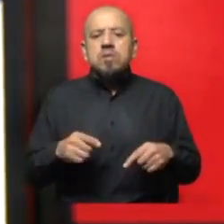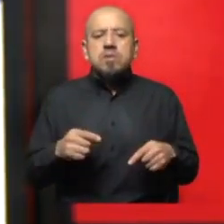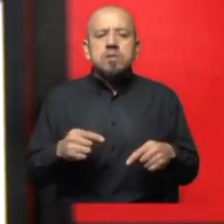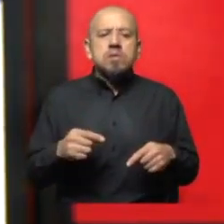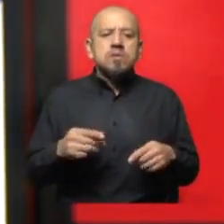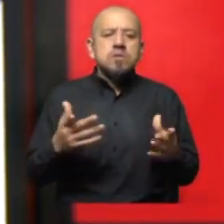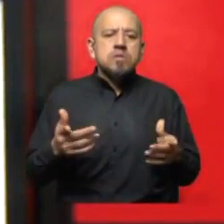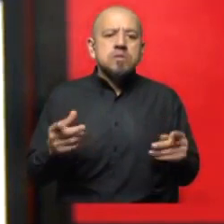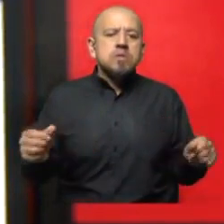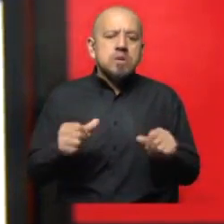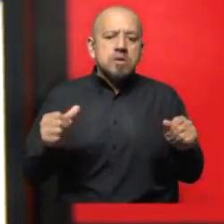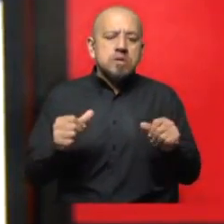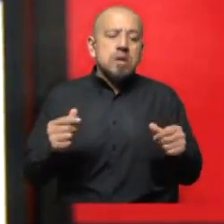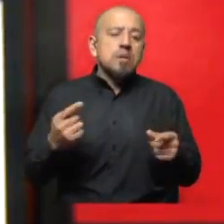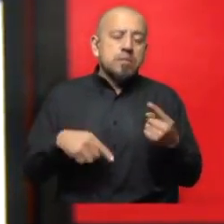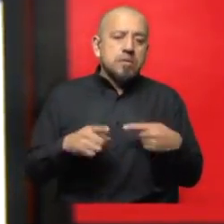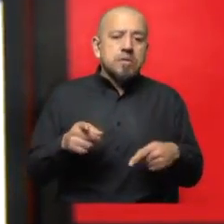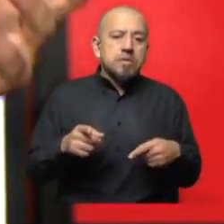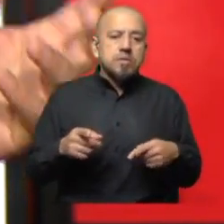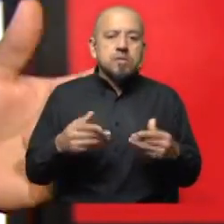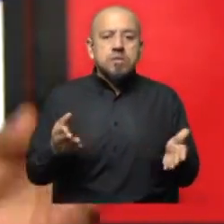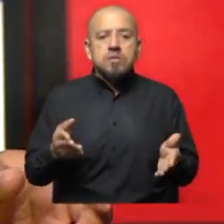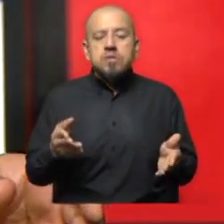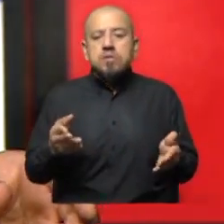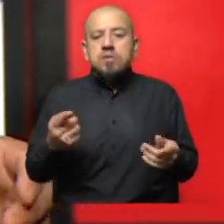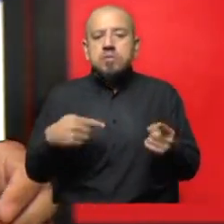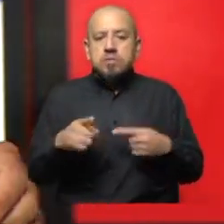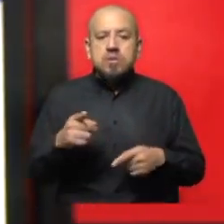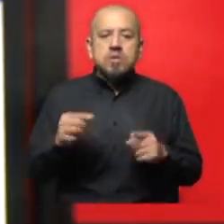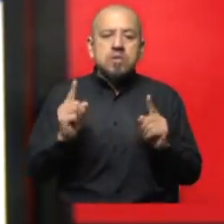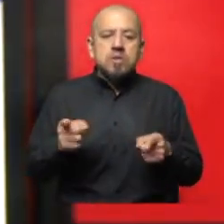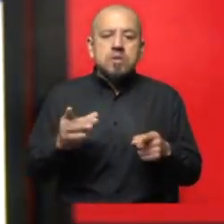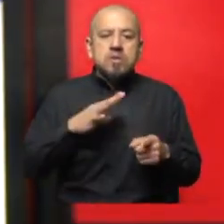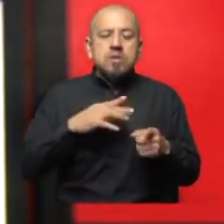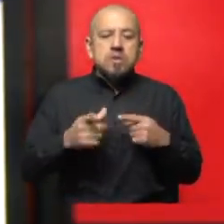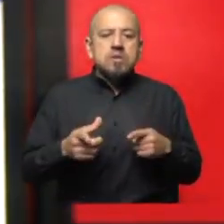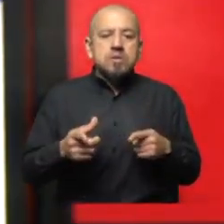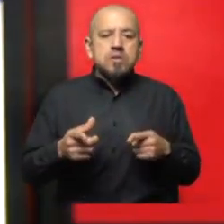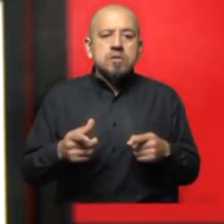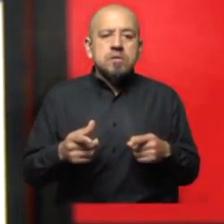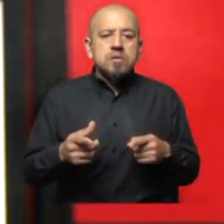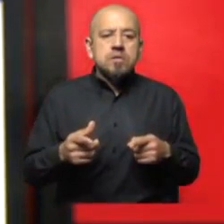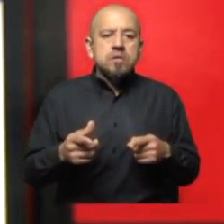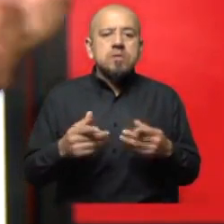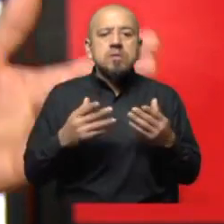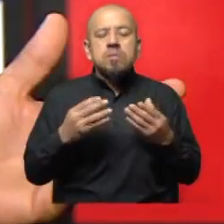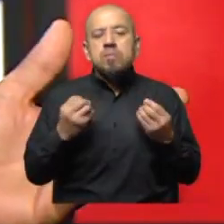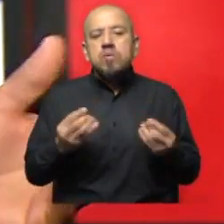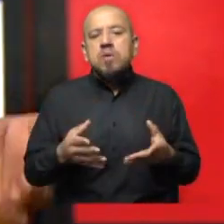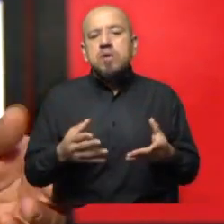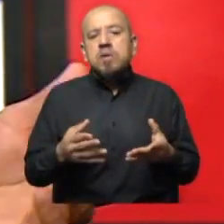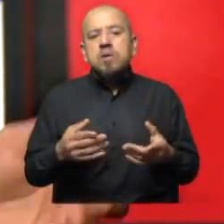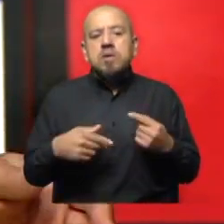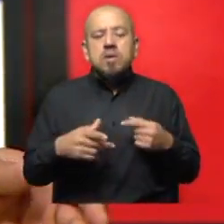no es que uno hace por para hacer o popular o algo pero subes también algo que es hacia la nada por momentos es cómo